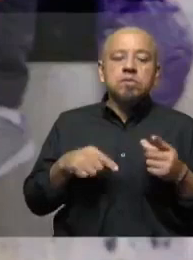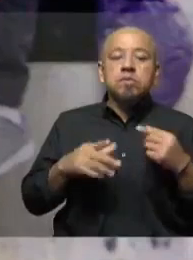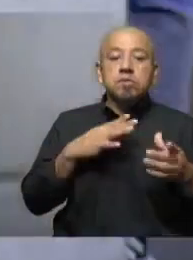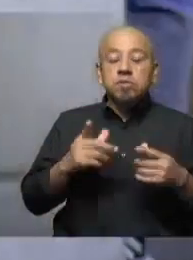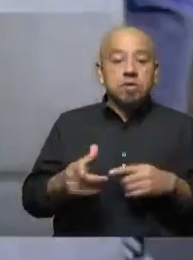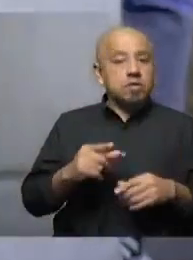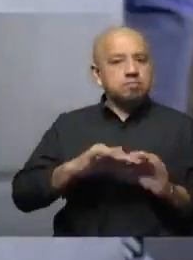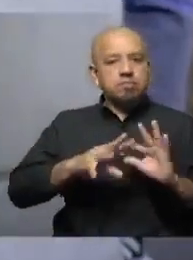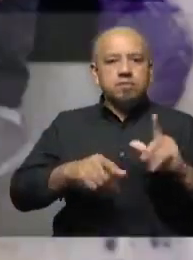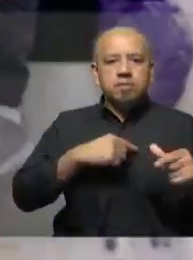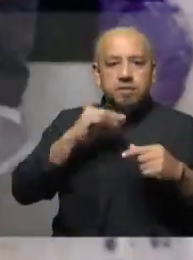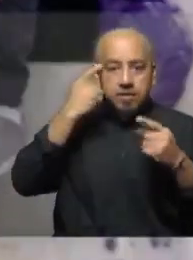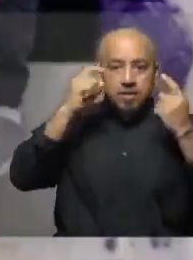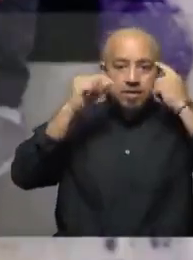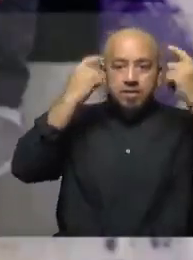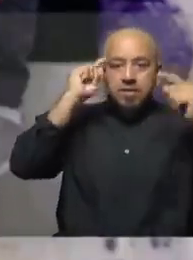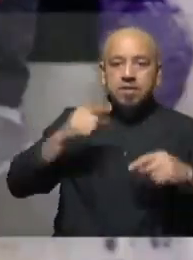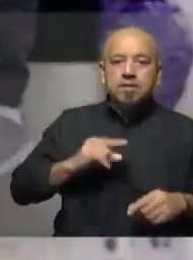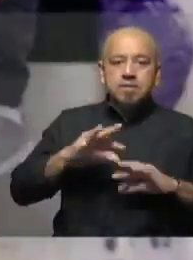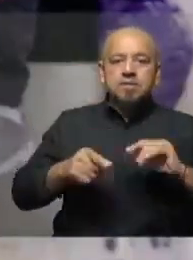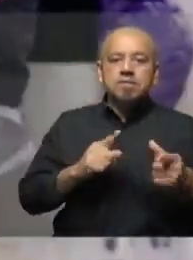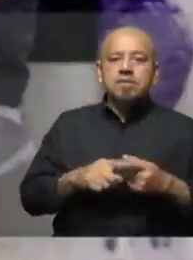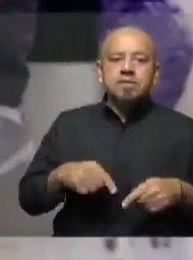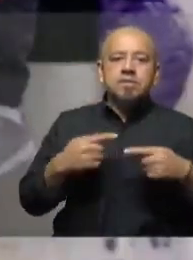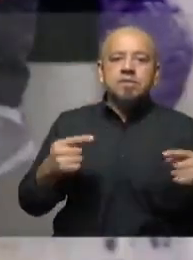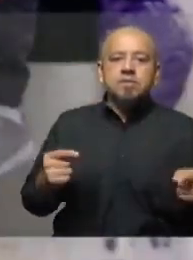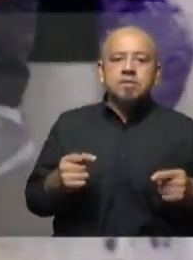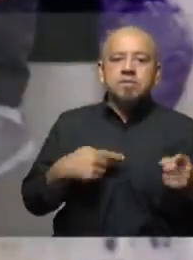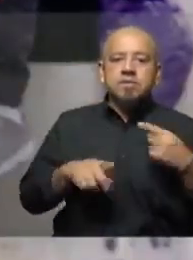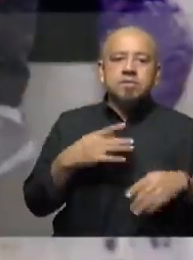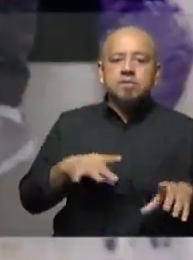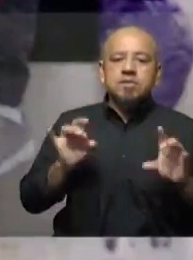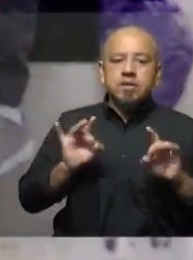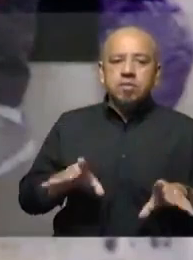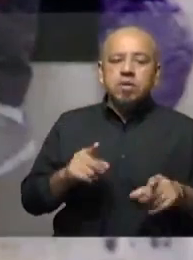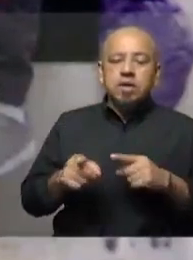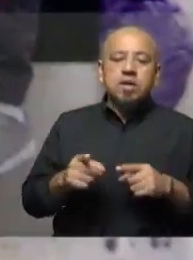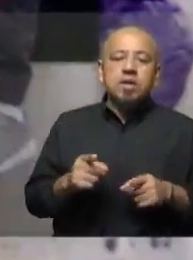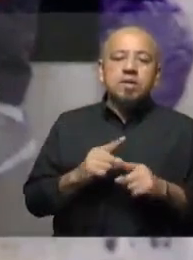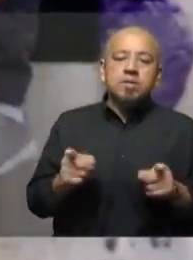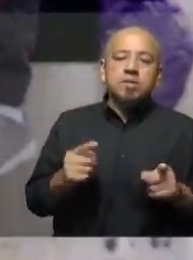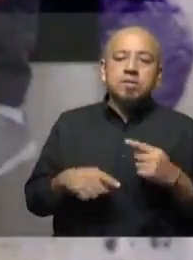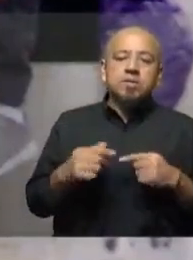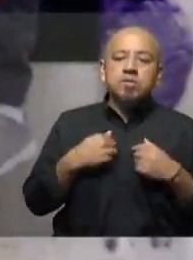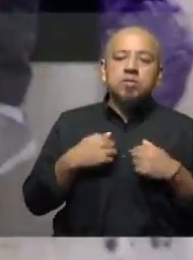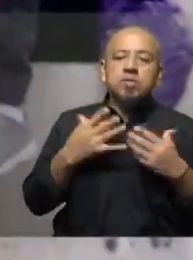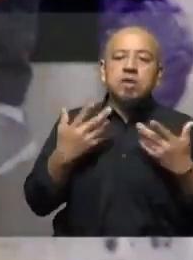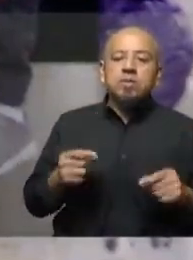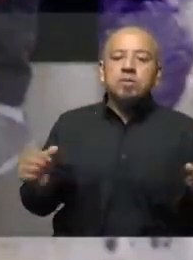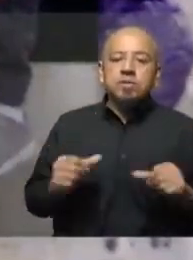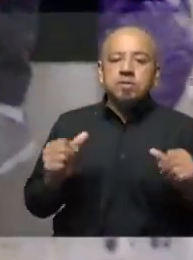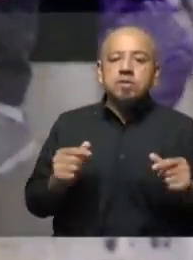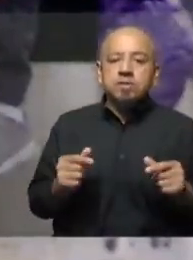piques, vamos ya con la multidimensionalidad. Sí, fue re natural que se diera, si no, era como lo que queríamos hacer, claro, juntas. Sí, sí. Y